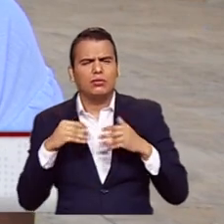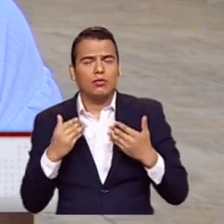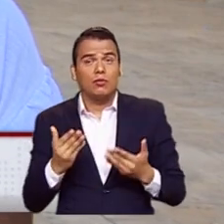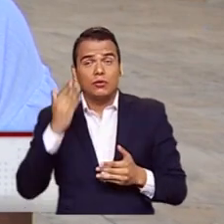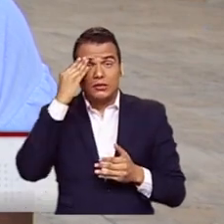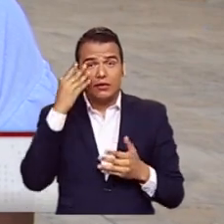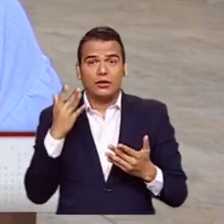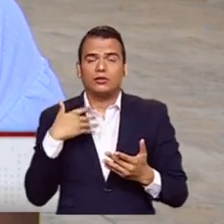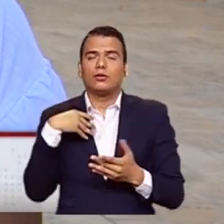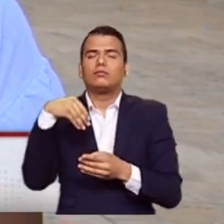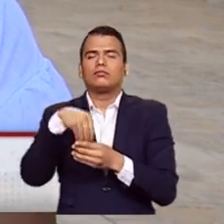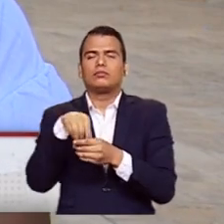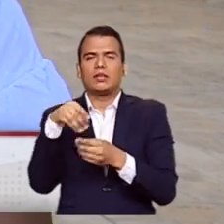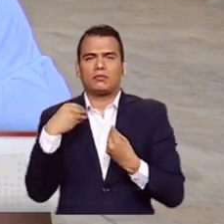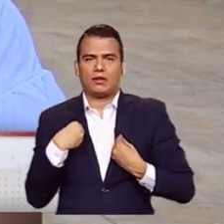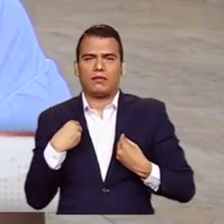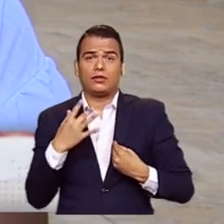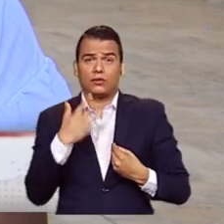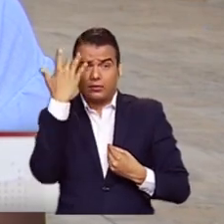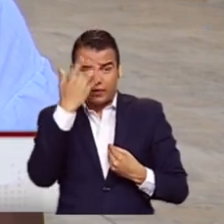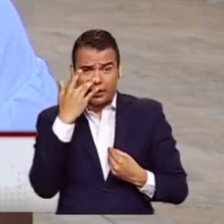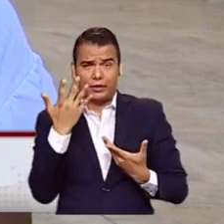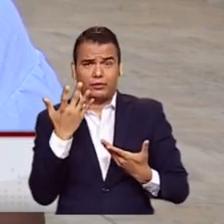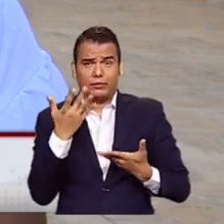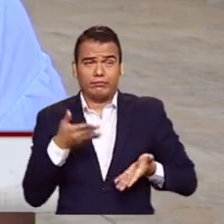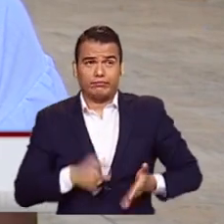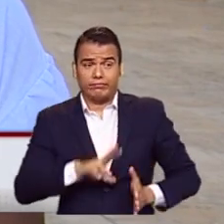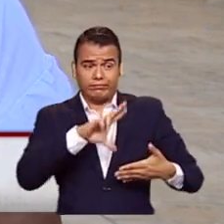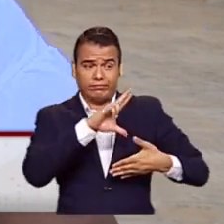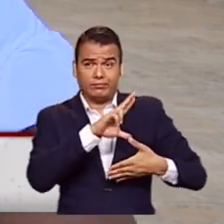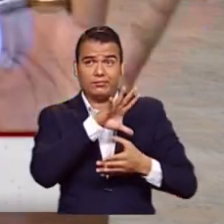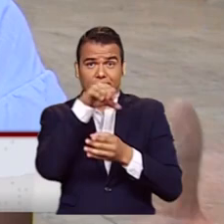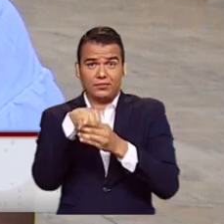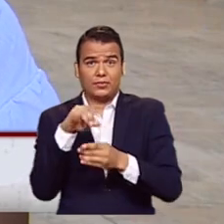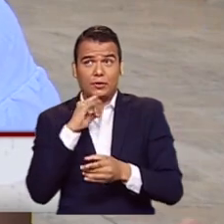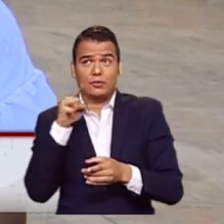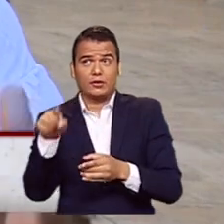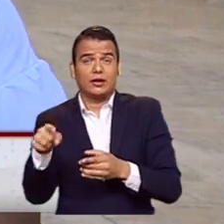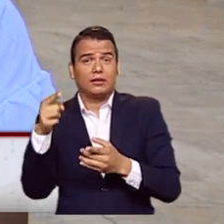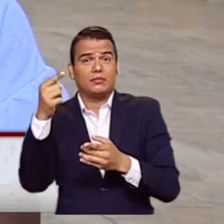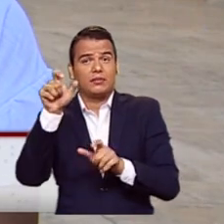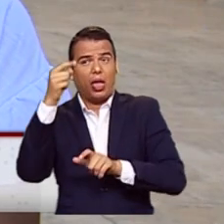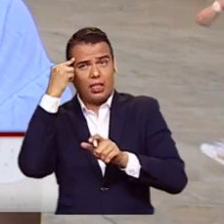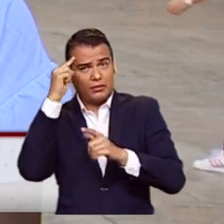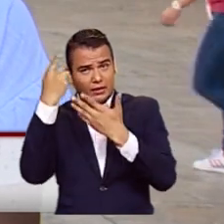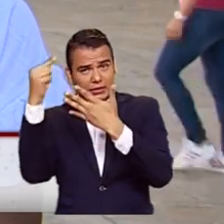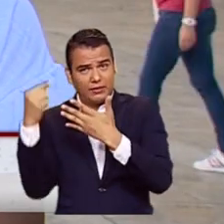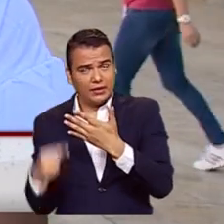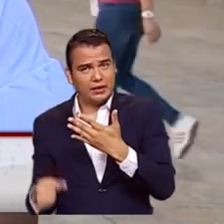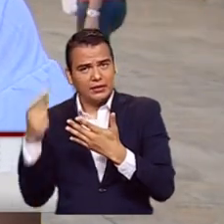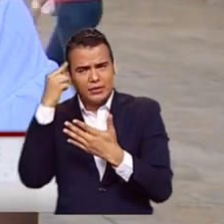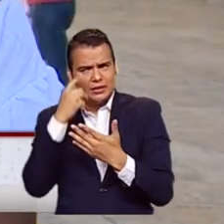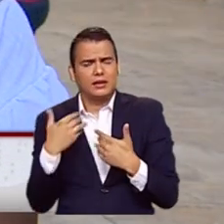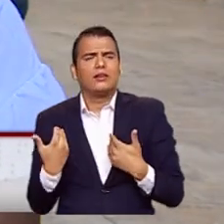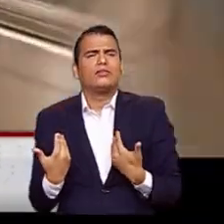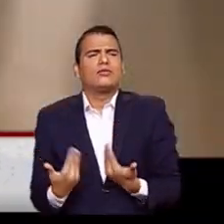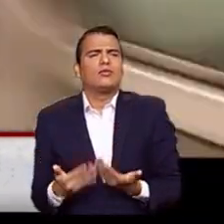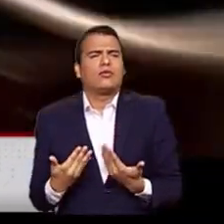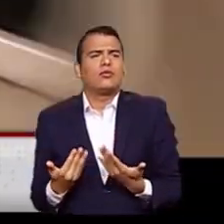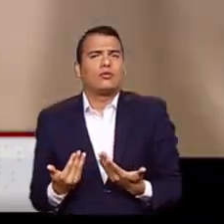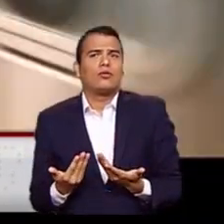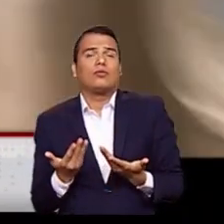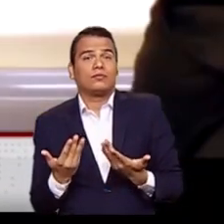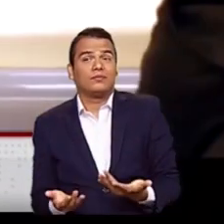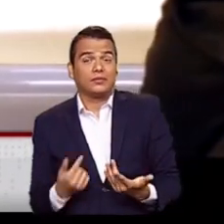eres una mujer negra y latina en un contexto donde hay un desconocimiento que existe. Personas negras también.